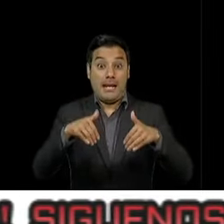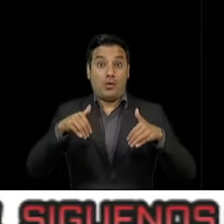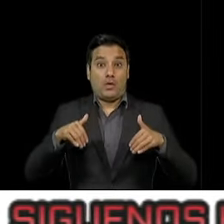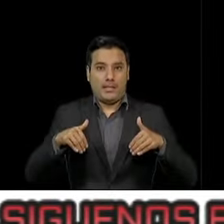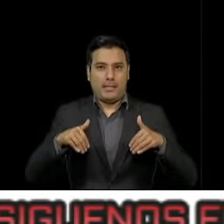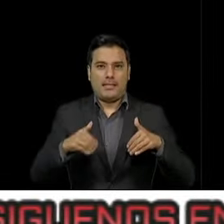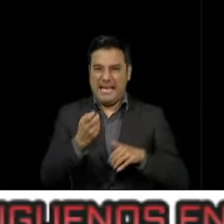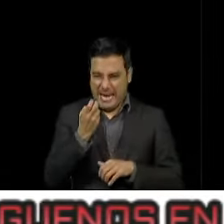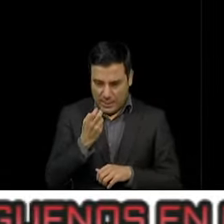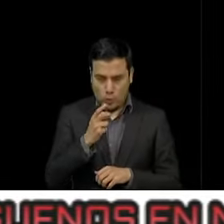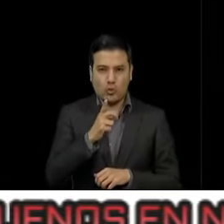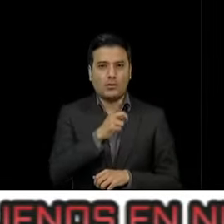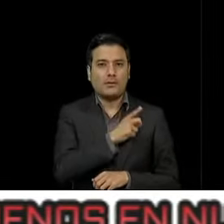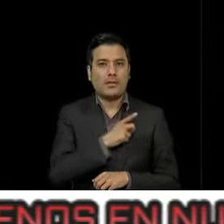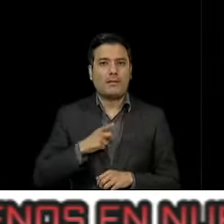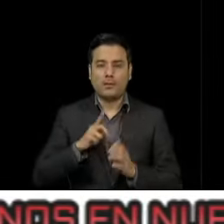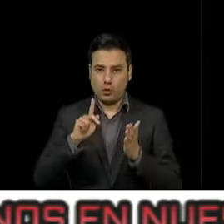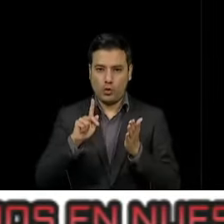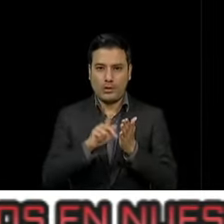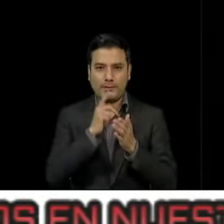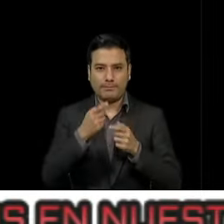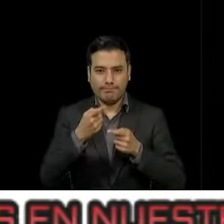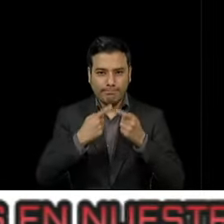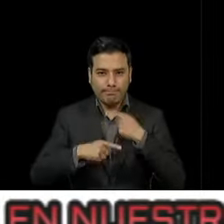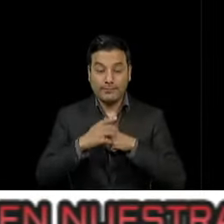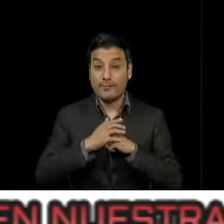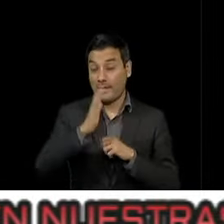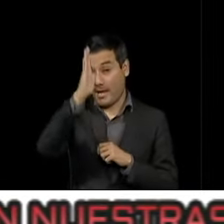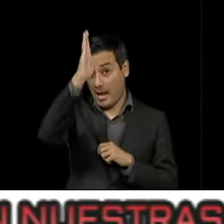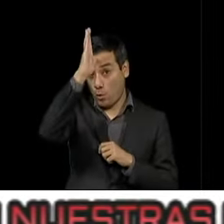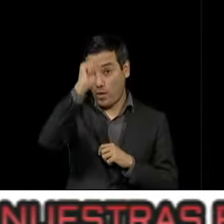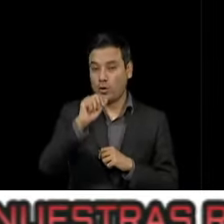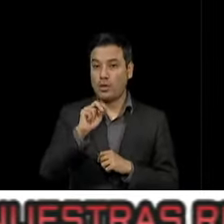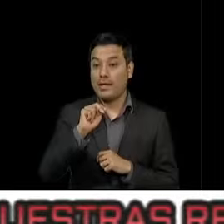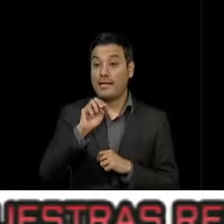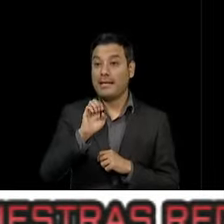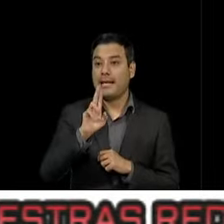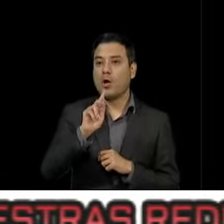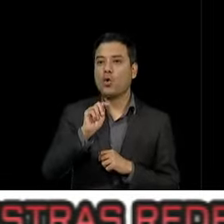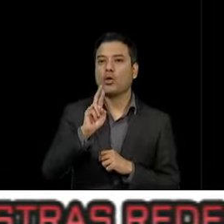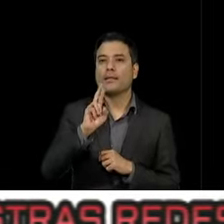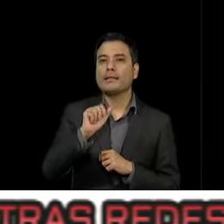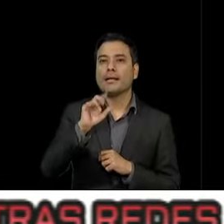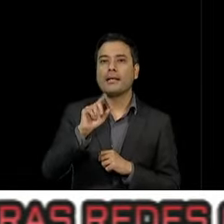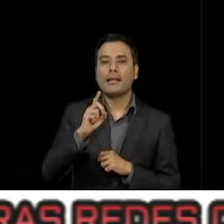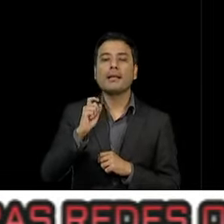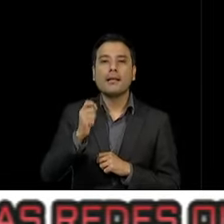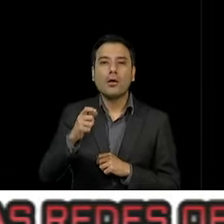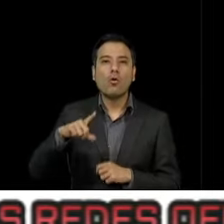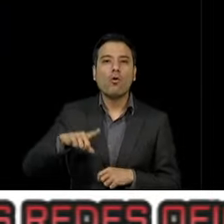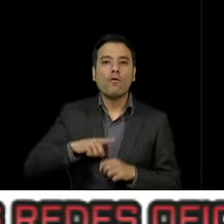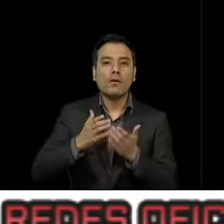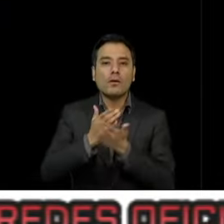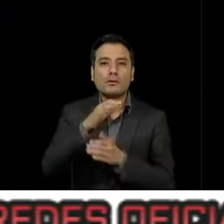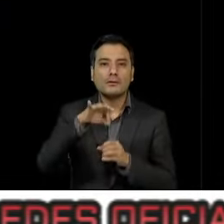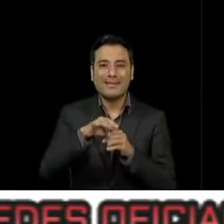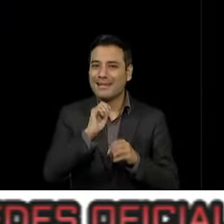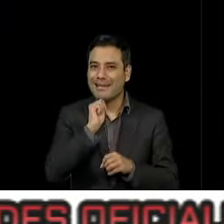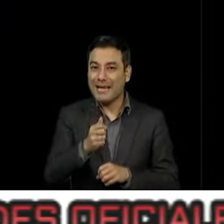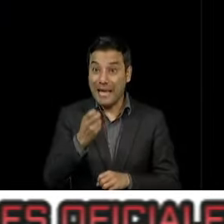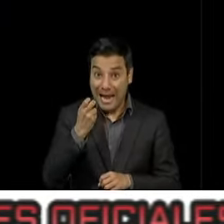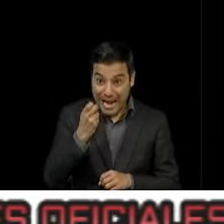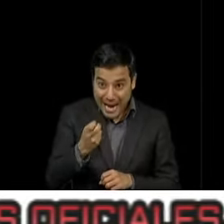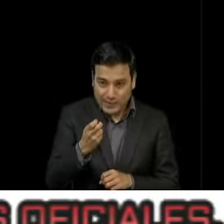cuenta puestos sobre la mesa. El acuerdo de neutralidad para que ningún gobierno pueda intervenir en la elección. Eso es lo que